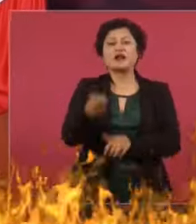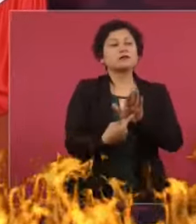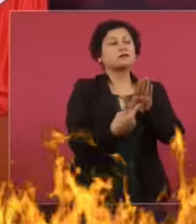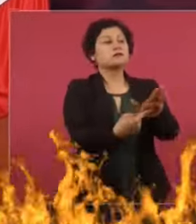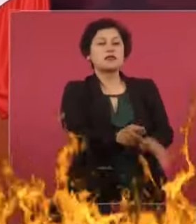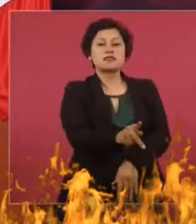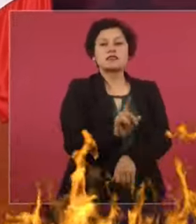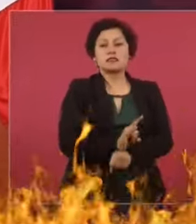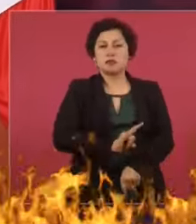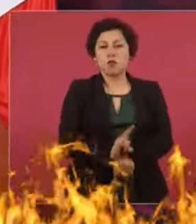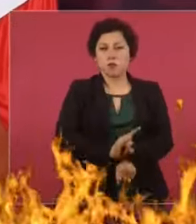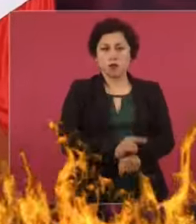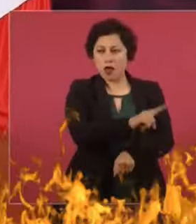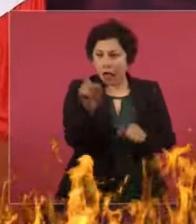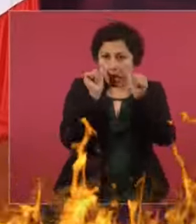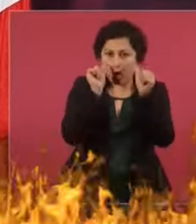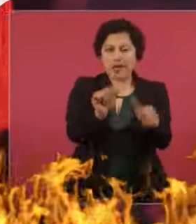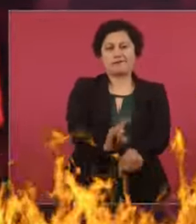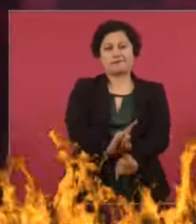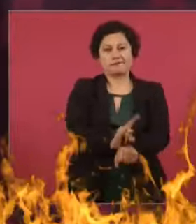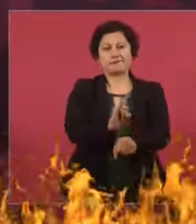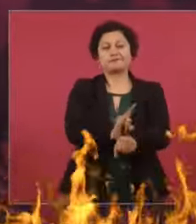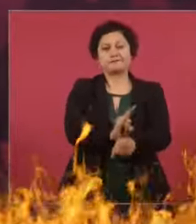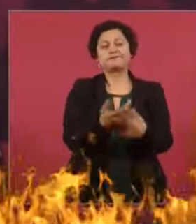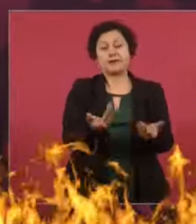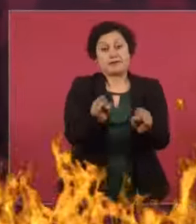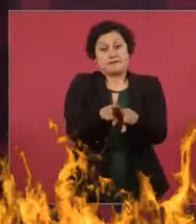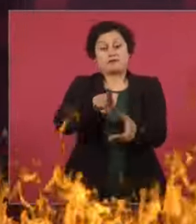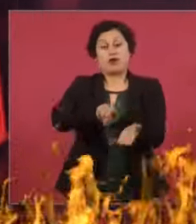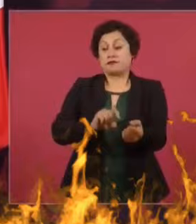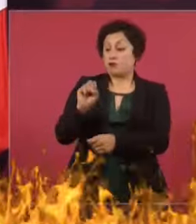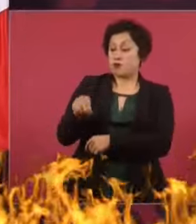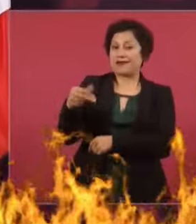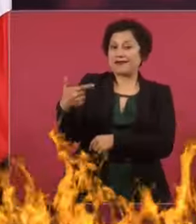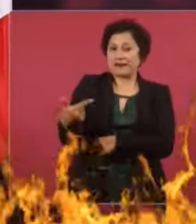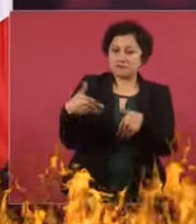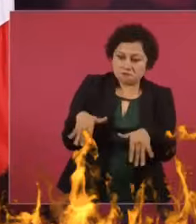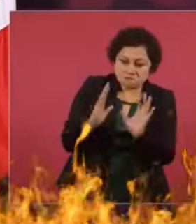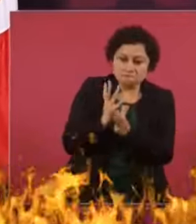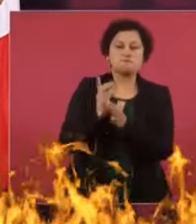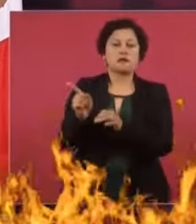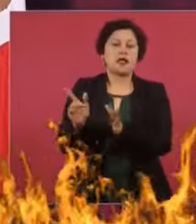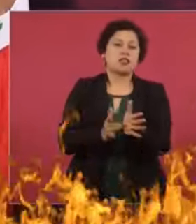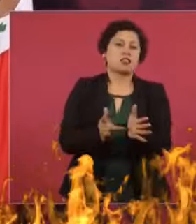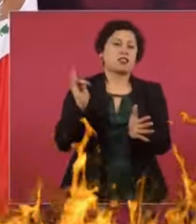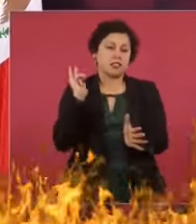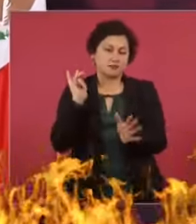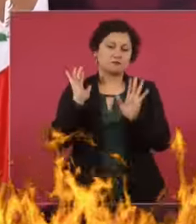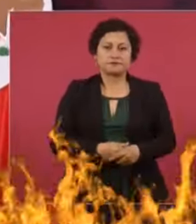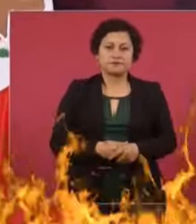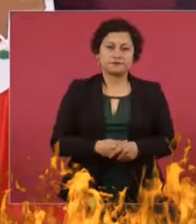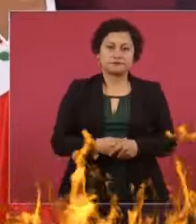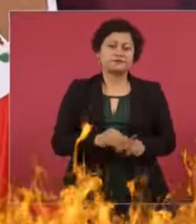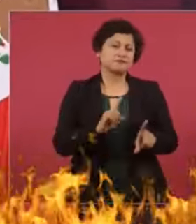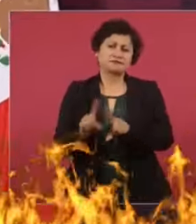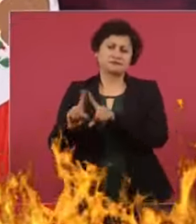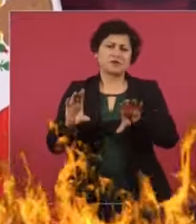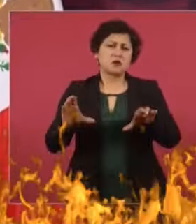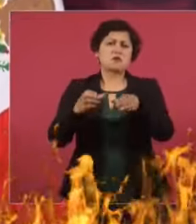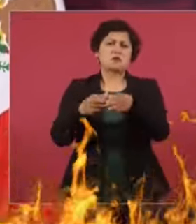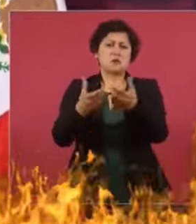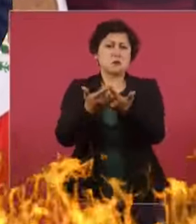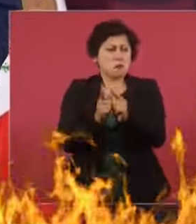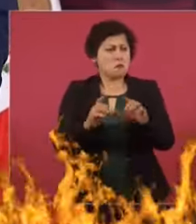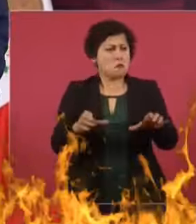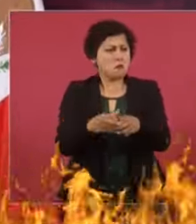cosas y se aprovechaban organizaciones no gubernamentales Supuestamente no gubernamentales de la llamada sociedad civil organizaciones sociales